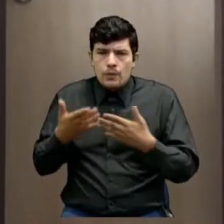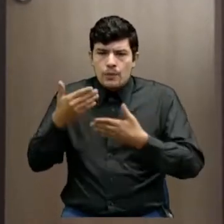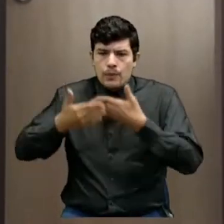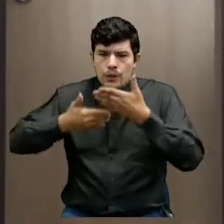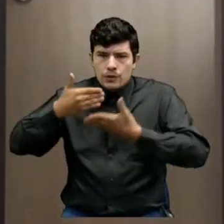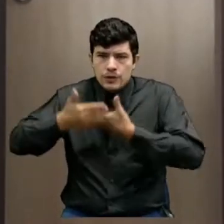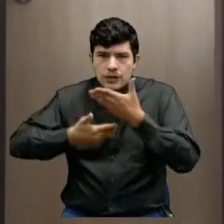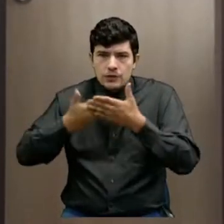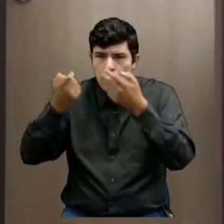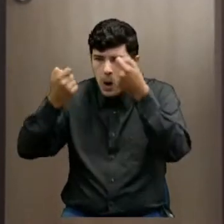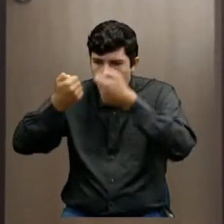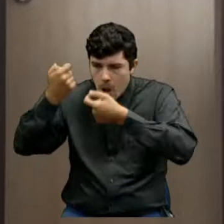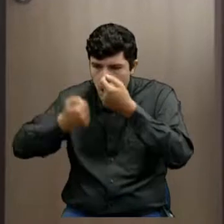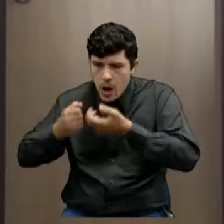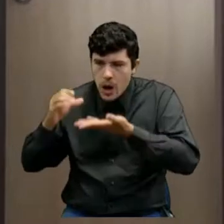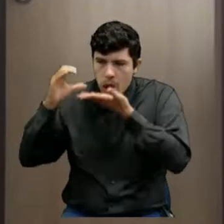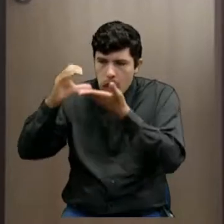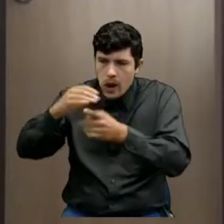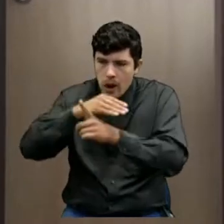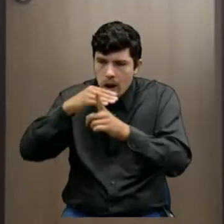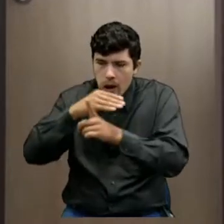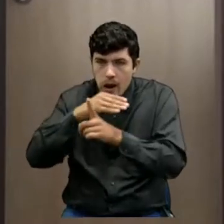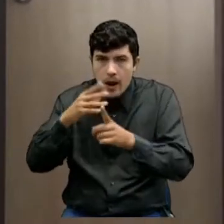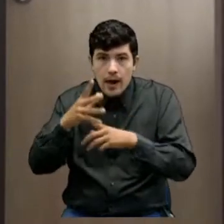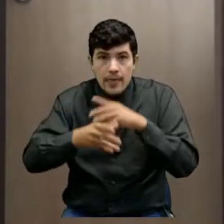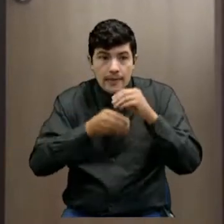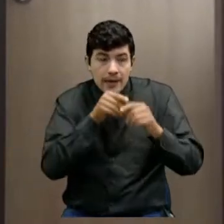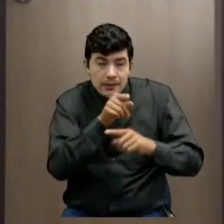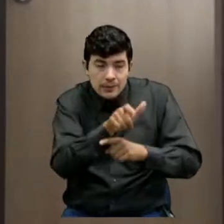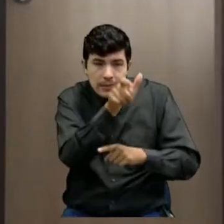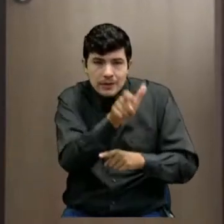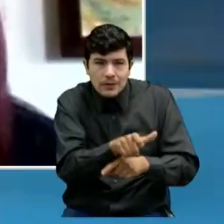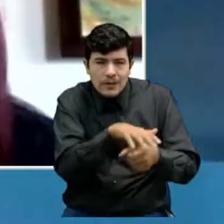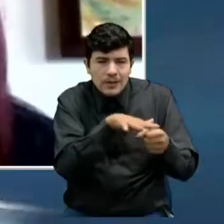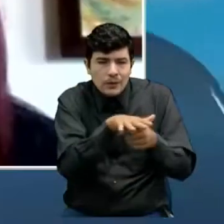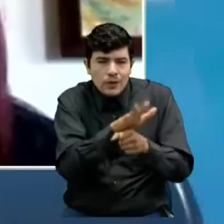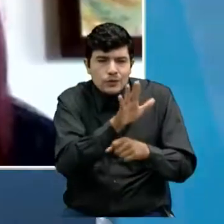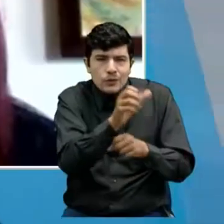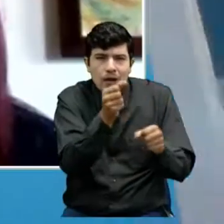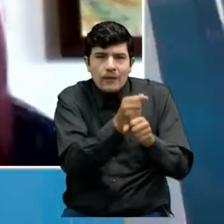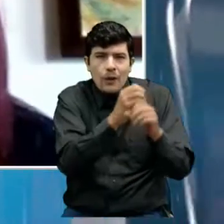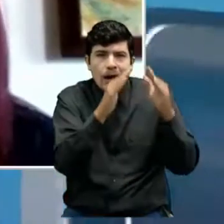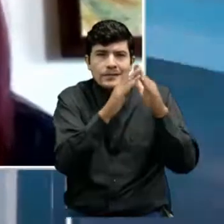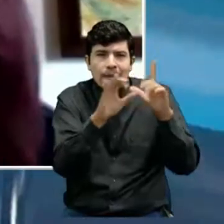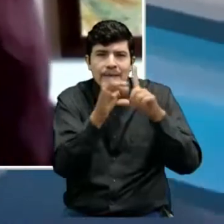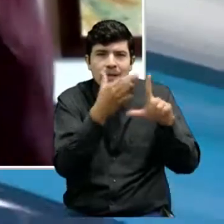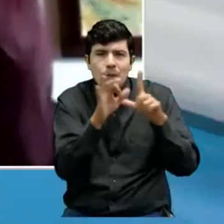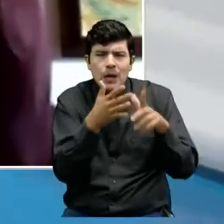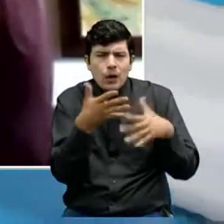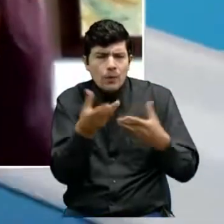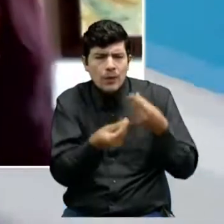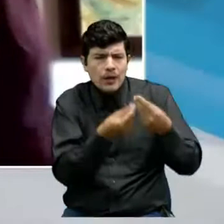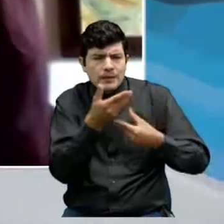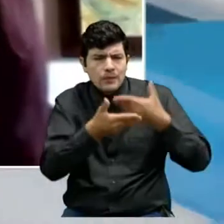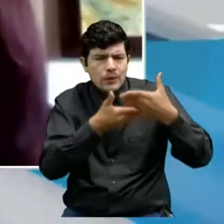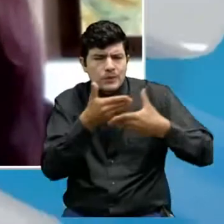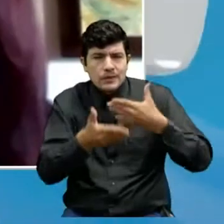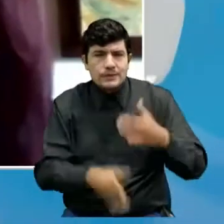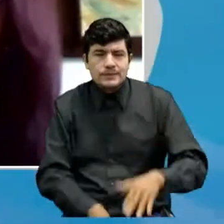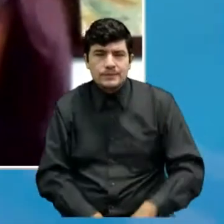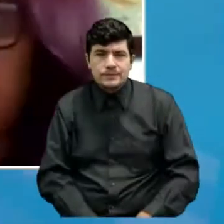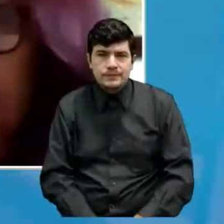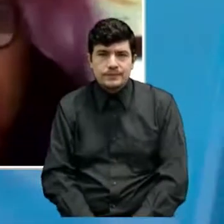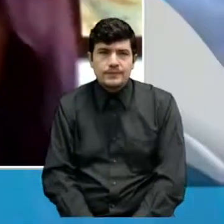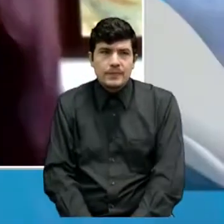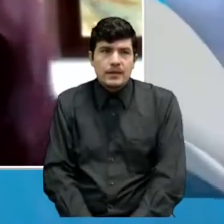y concretamente en el caso de nuestro televidente. Listo. Para efectos de